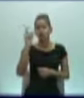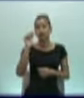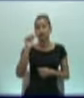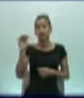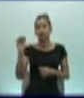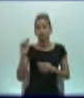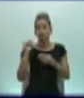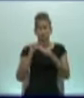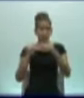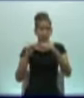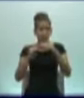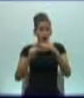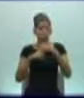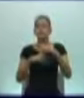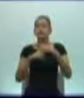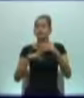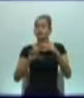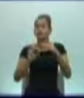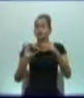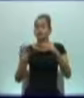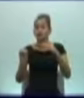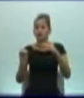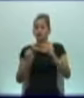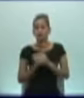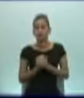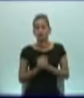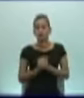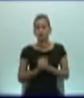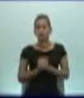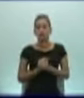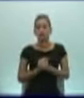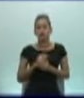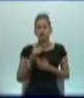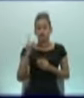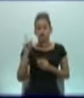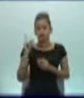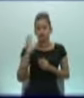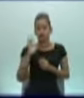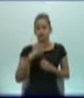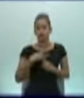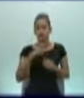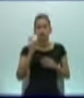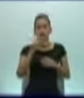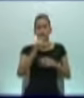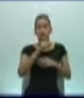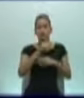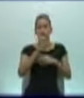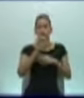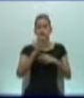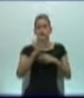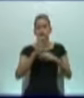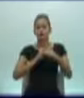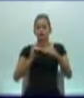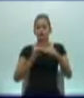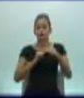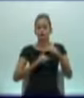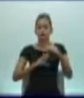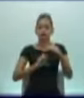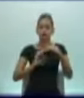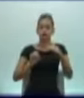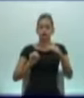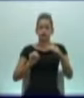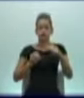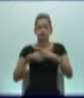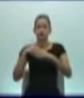100, ¿verdad?, viene del número 100. Aquí tenemos 15 centésimas o 15 sobre 100, 14 centésimas